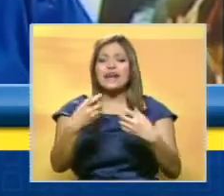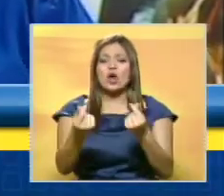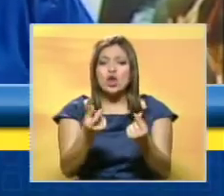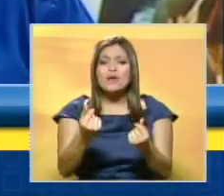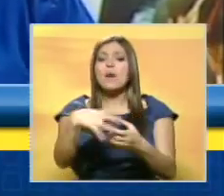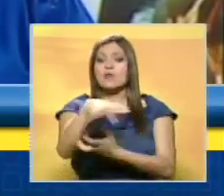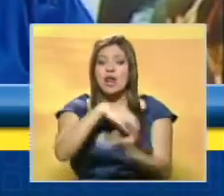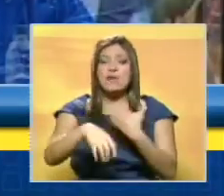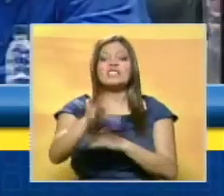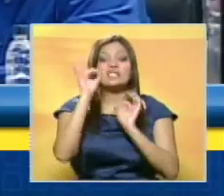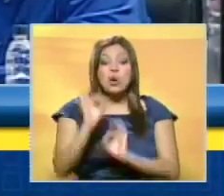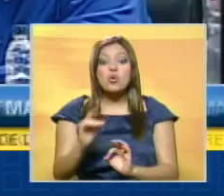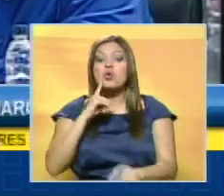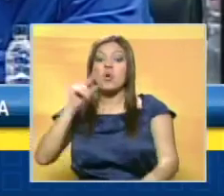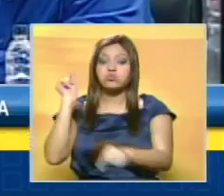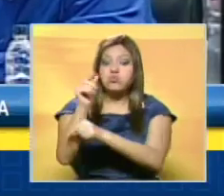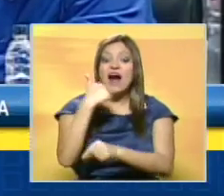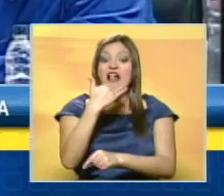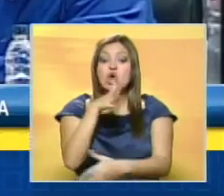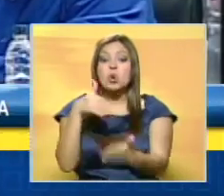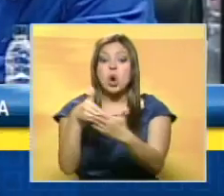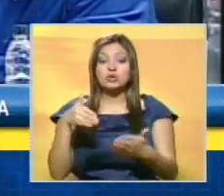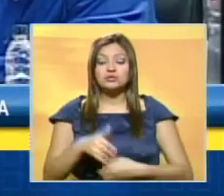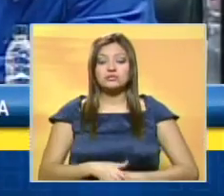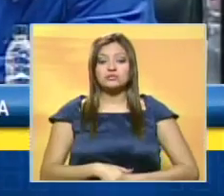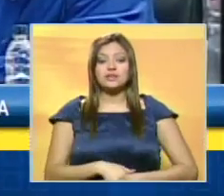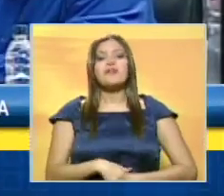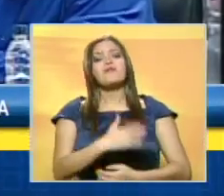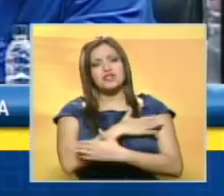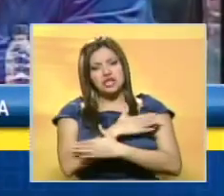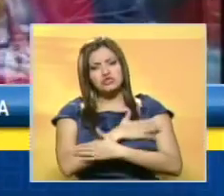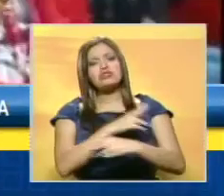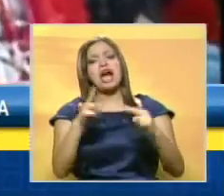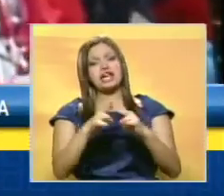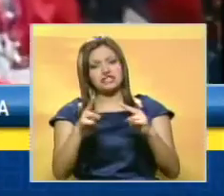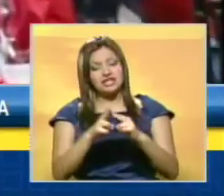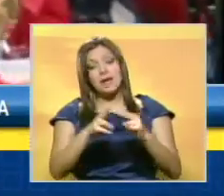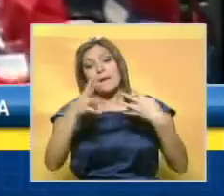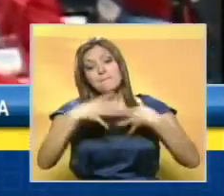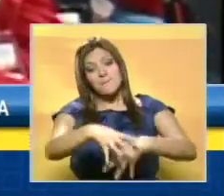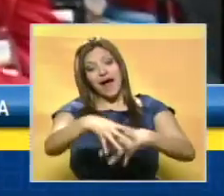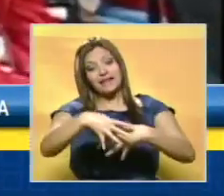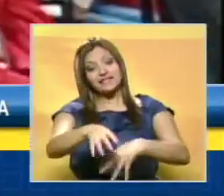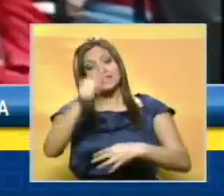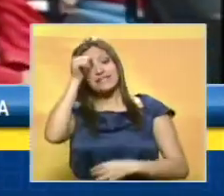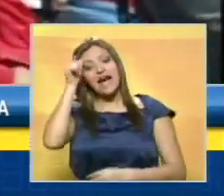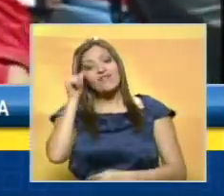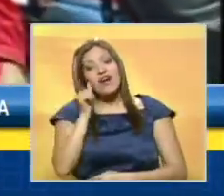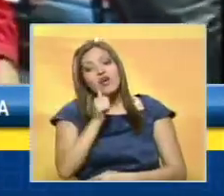les va a llegar a su hora. Maduro felicitó al estado Táchira por la marcha realizada este